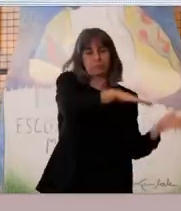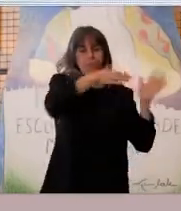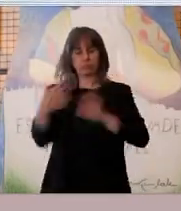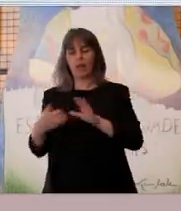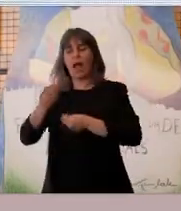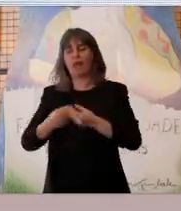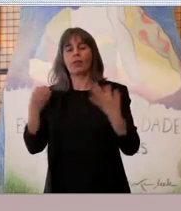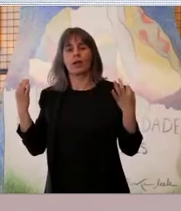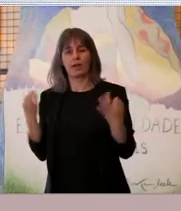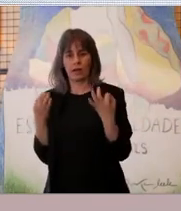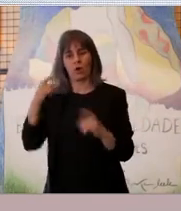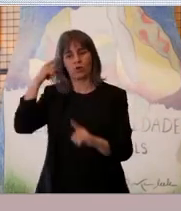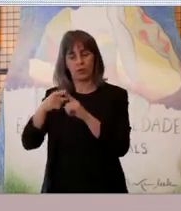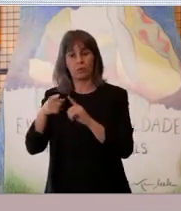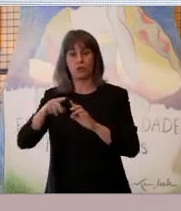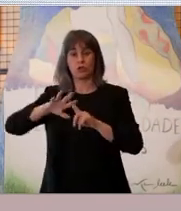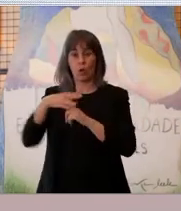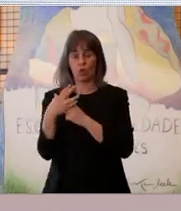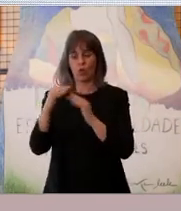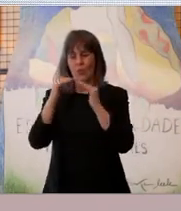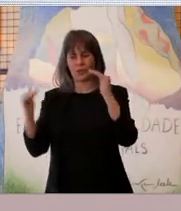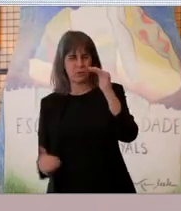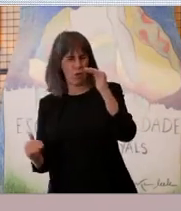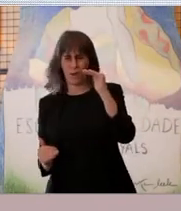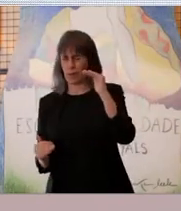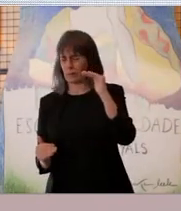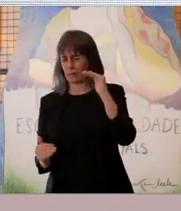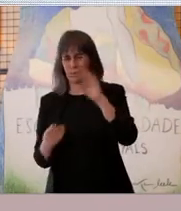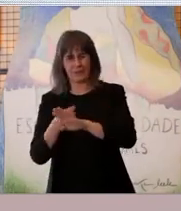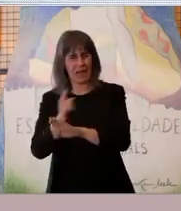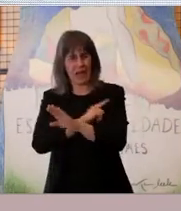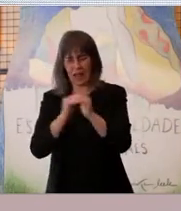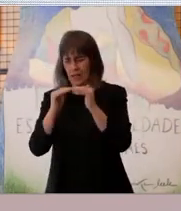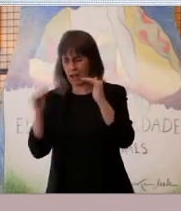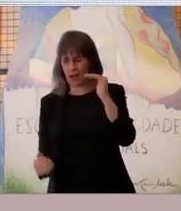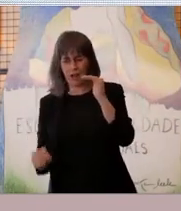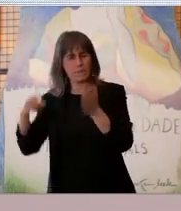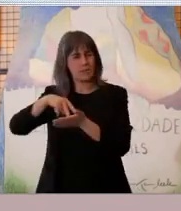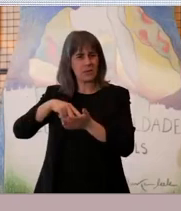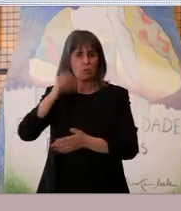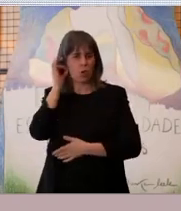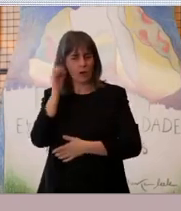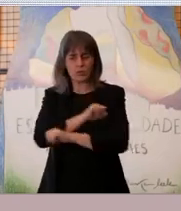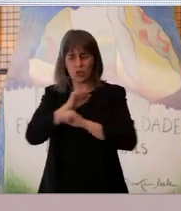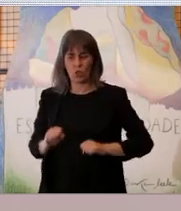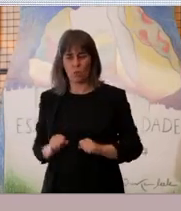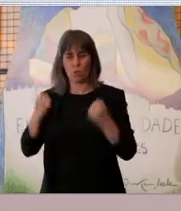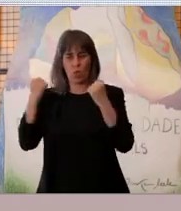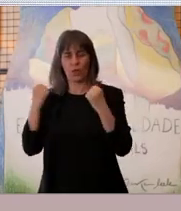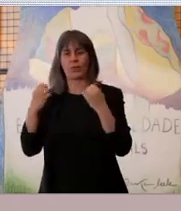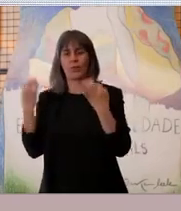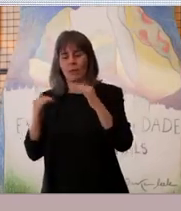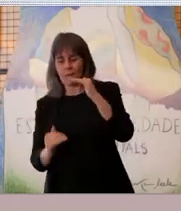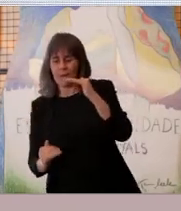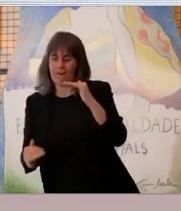rebatir revertir esa situación de desigualdad tan extrema de presencia de mujeres y de consolidación de poder en el ámbito de la política